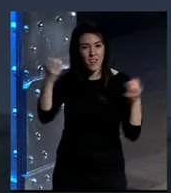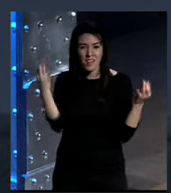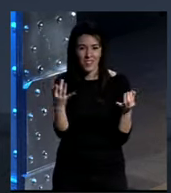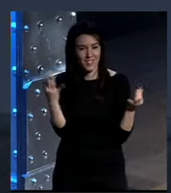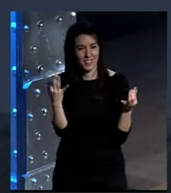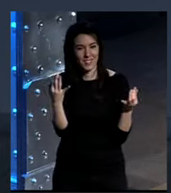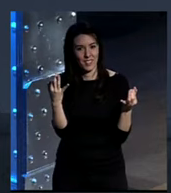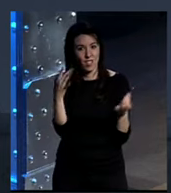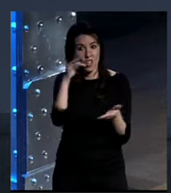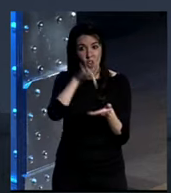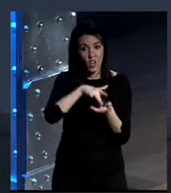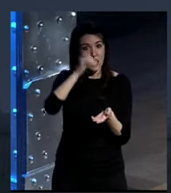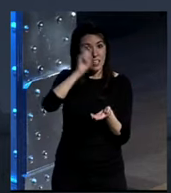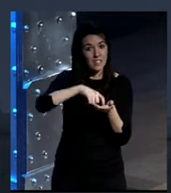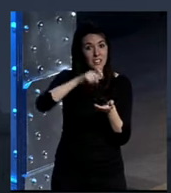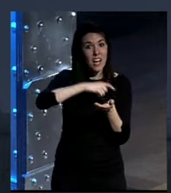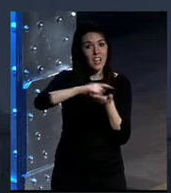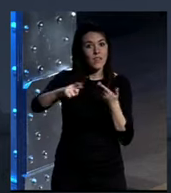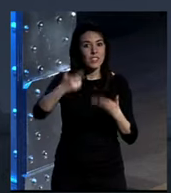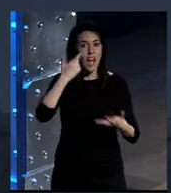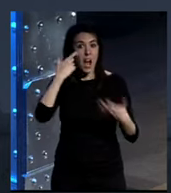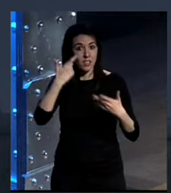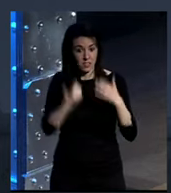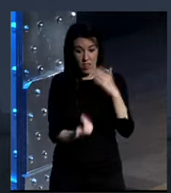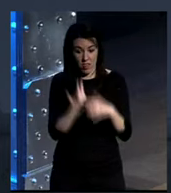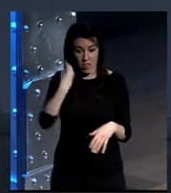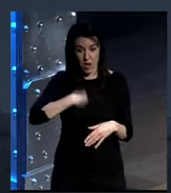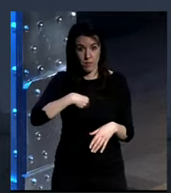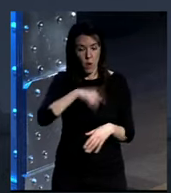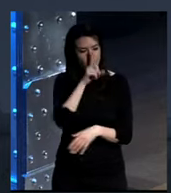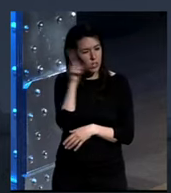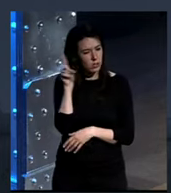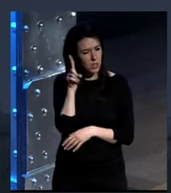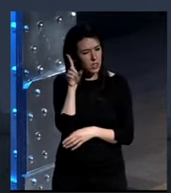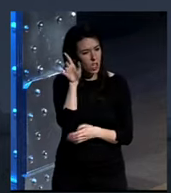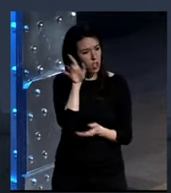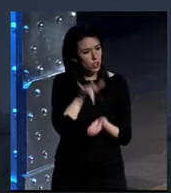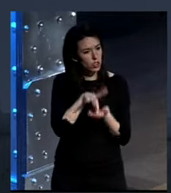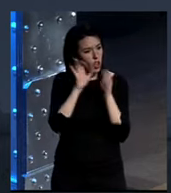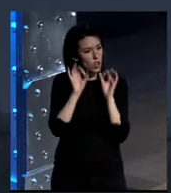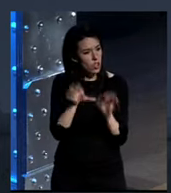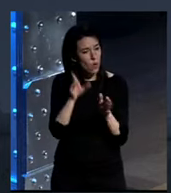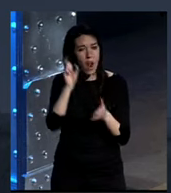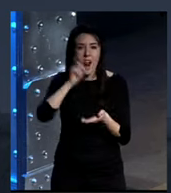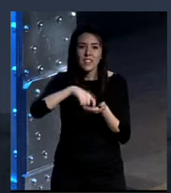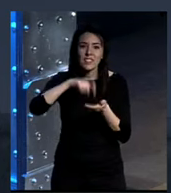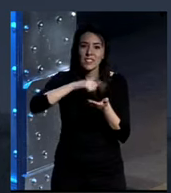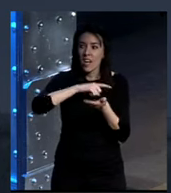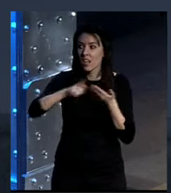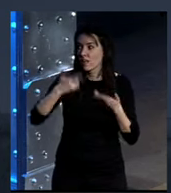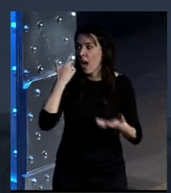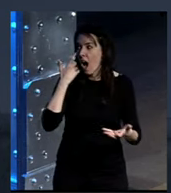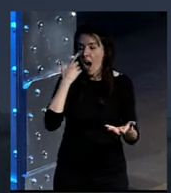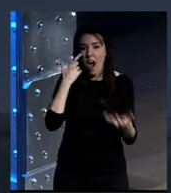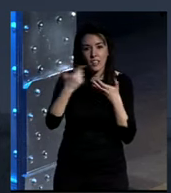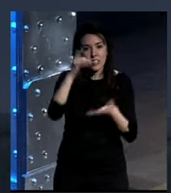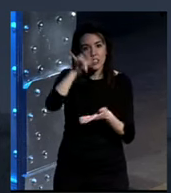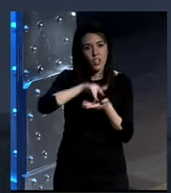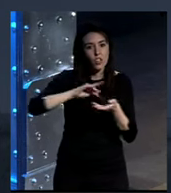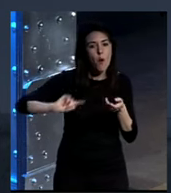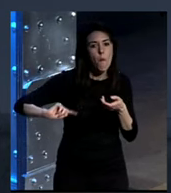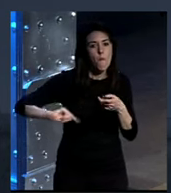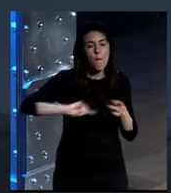que eran los telegrafistas artistas. En ese mismo día, el año pasado hicimos, en los telegrafistas artistas, hicimos el